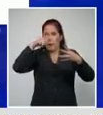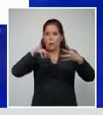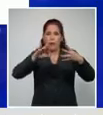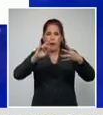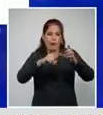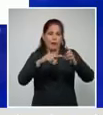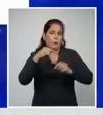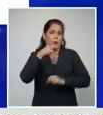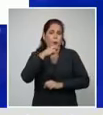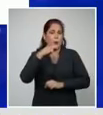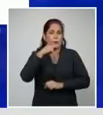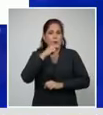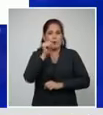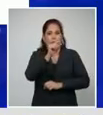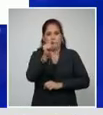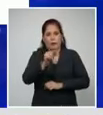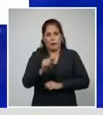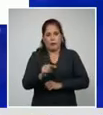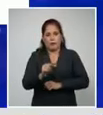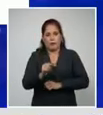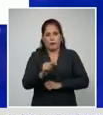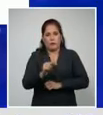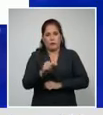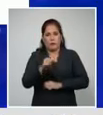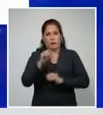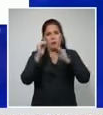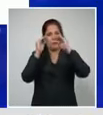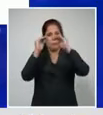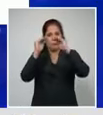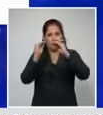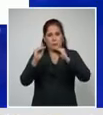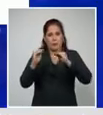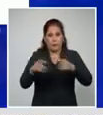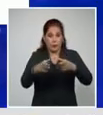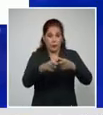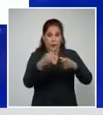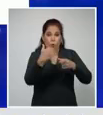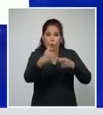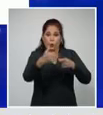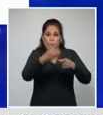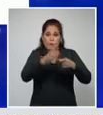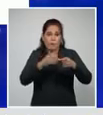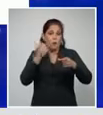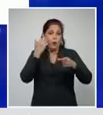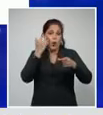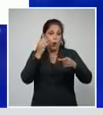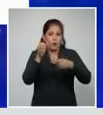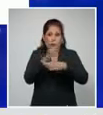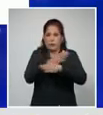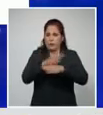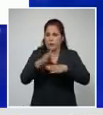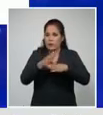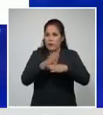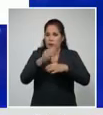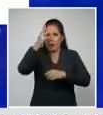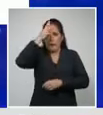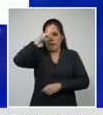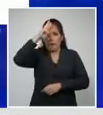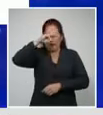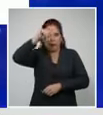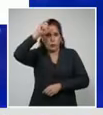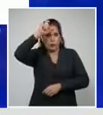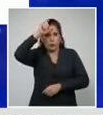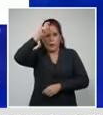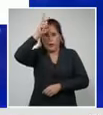Rusia, Italia, y en este grupo de países importantes, México, Turquía y Perú. Como ves,